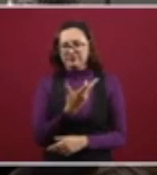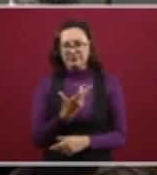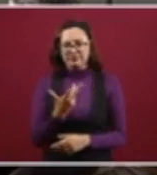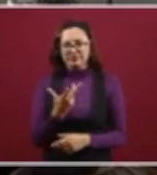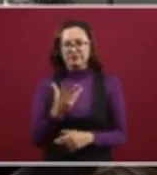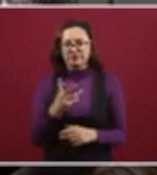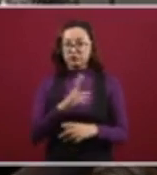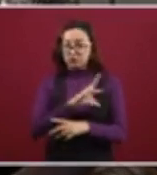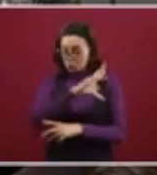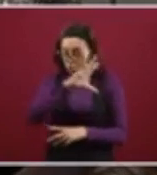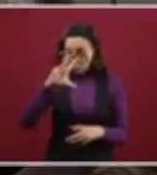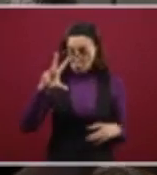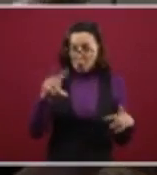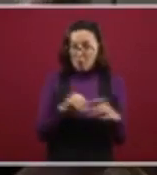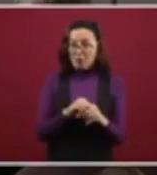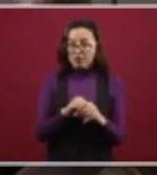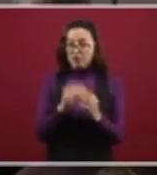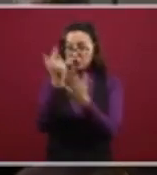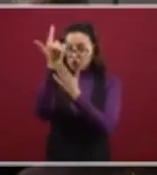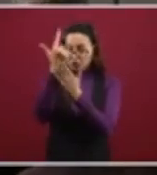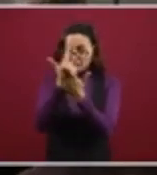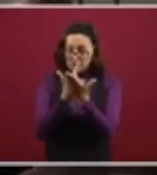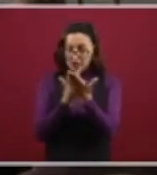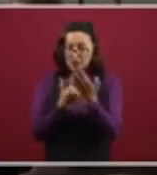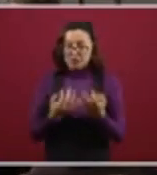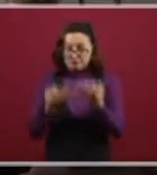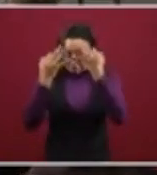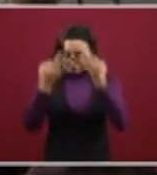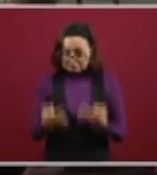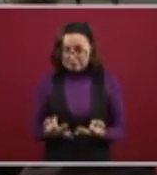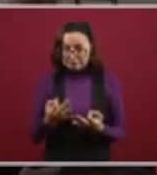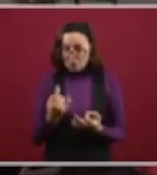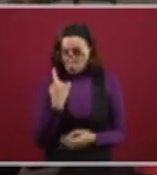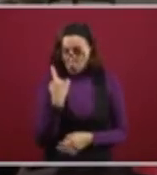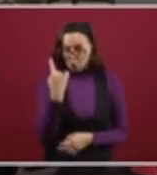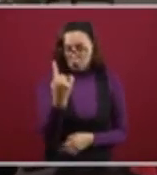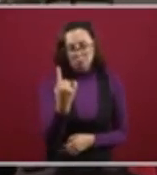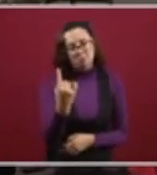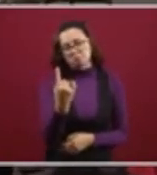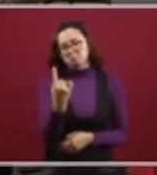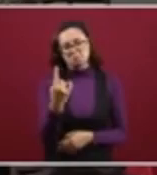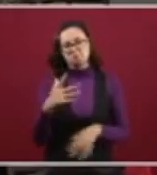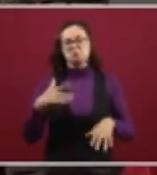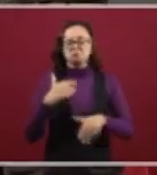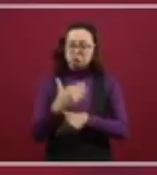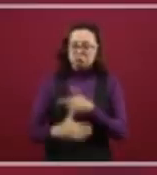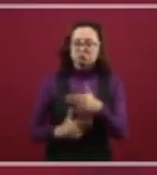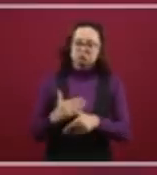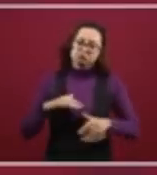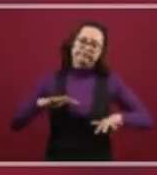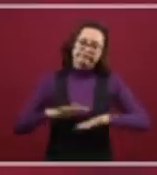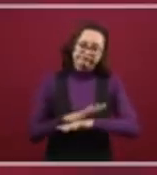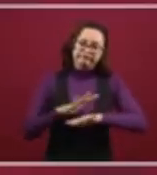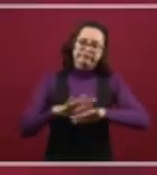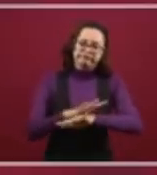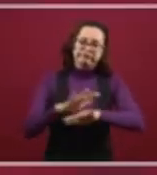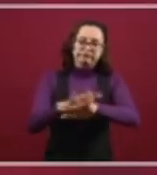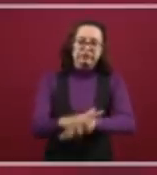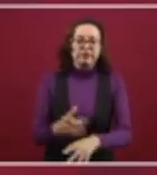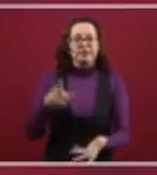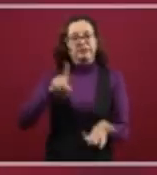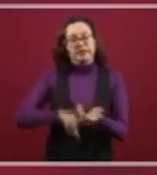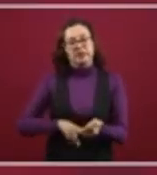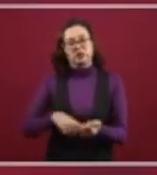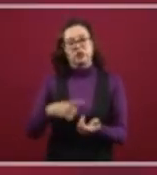un techo o un padrón definido. Hemos sustentado en los padrones que pertenecen a la Secretaría de Agricultura